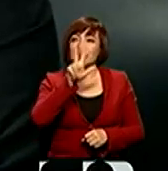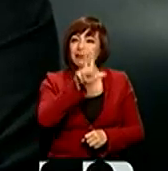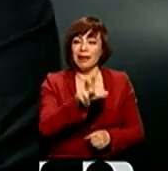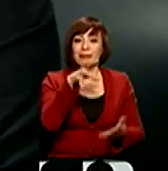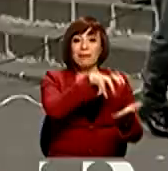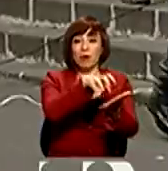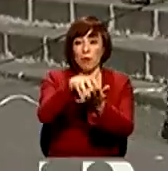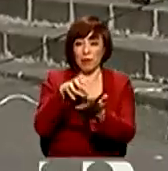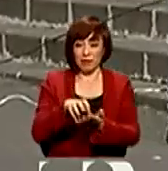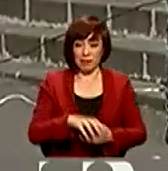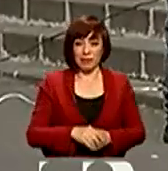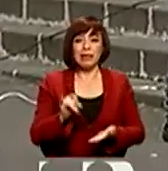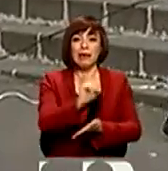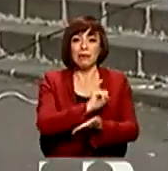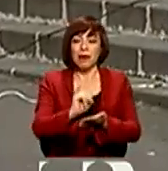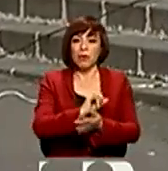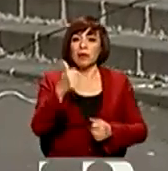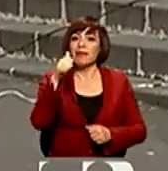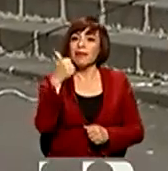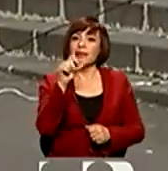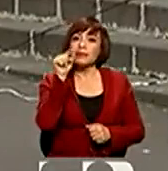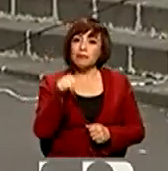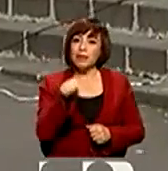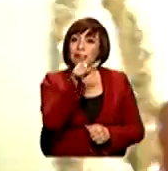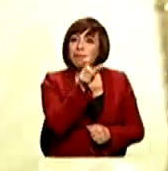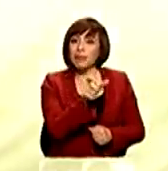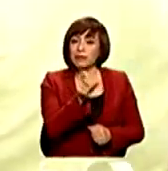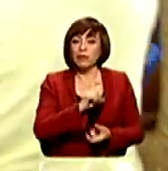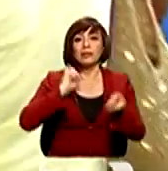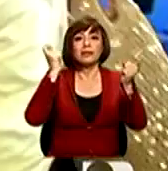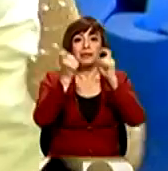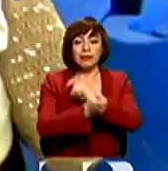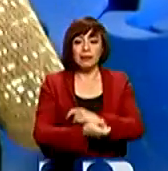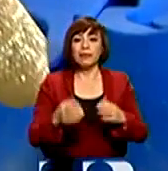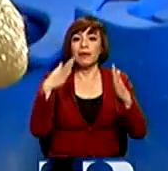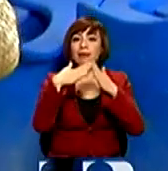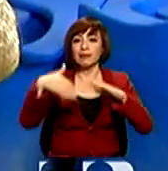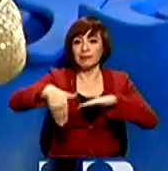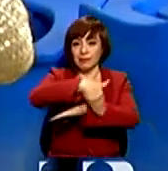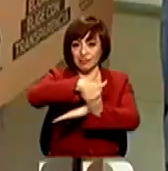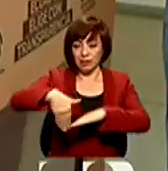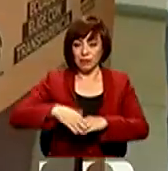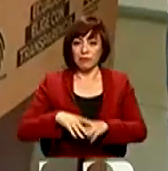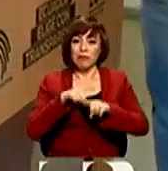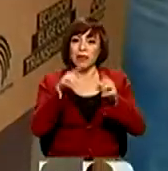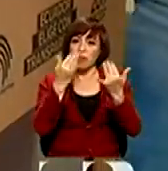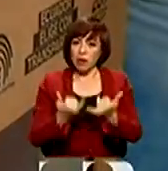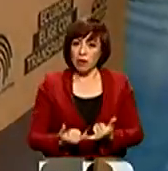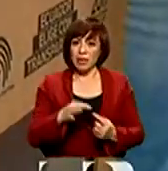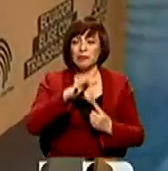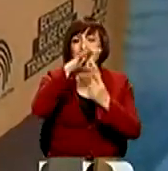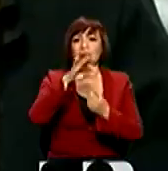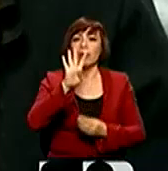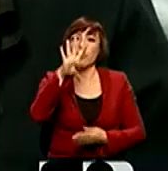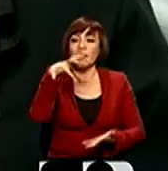Imbabura, con casi 10.000 electores en total que emigraron ilegalmente. pero de manera específica en cuatro